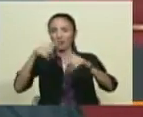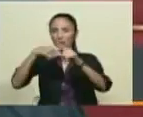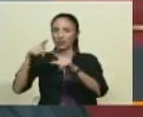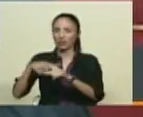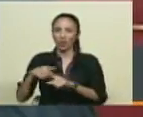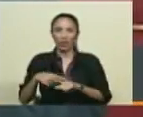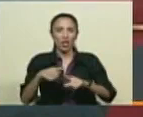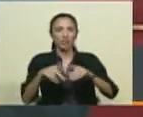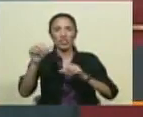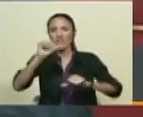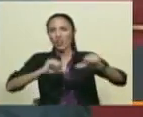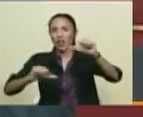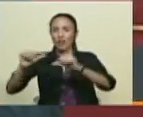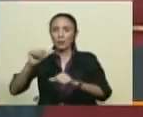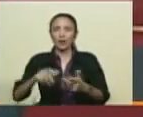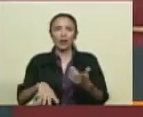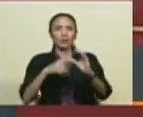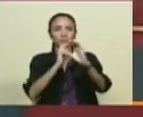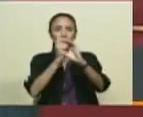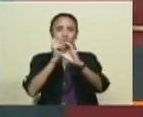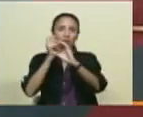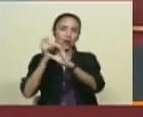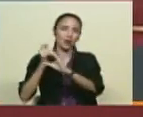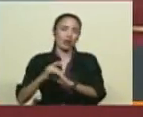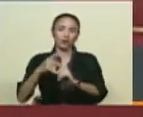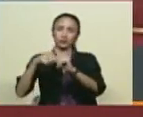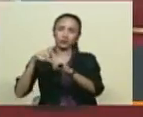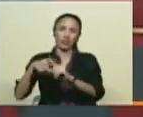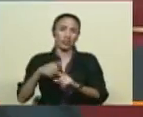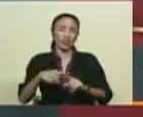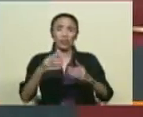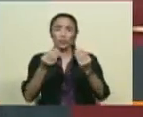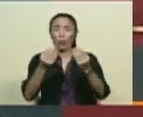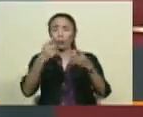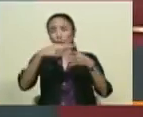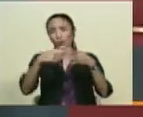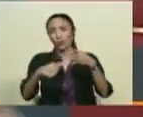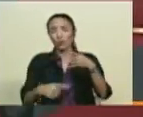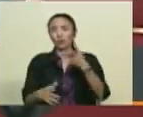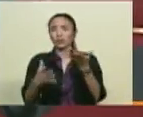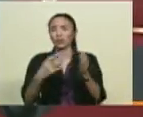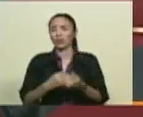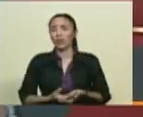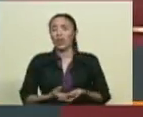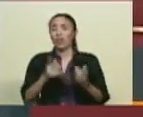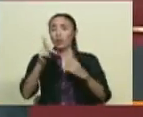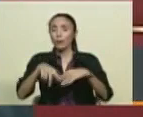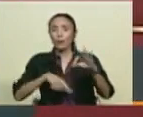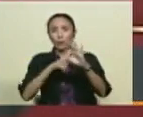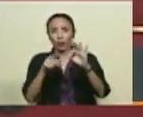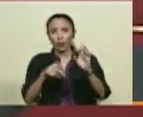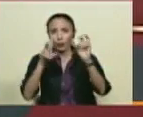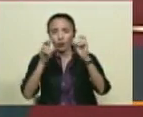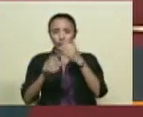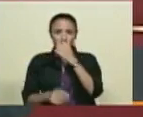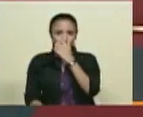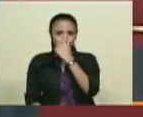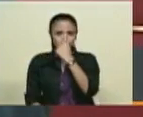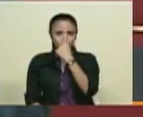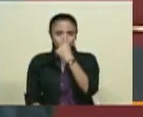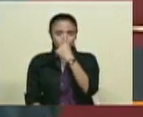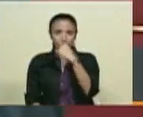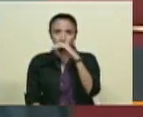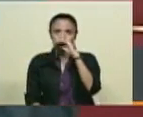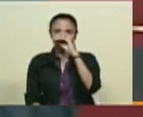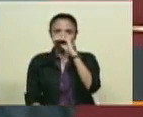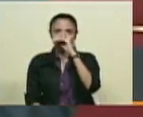petroquímica, la minería, etcétera. La criptomoneda, el mundo de las finanzas, de las